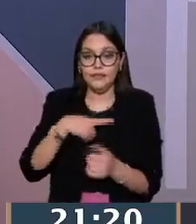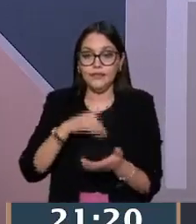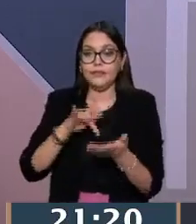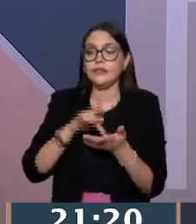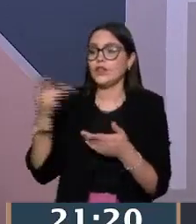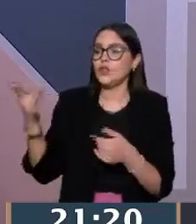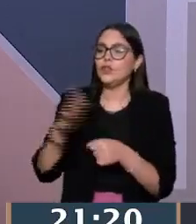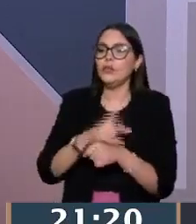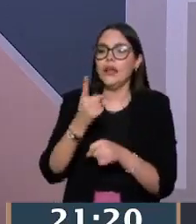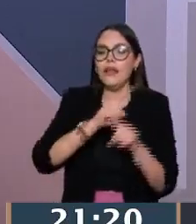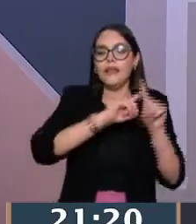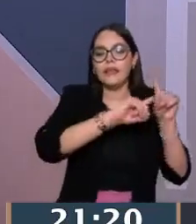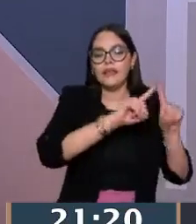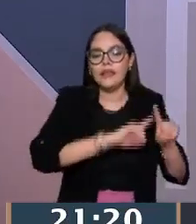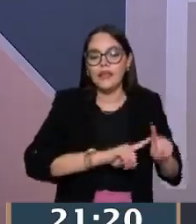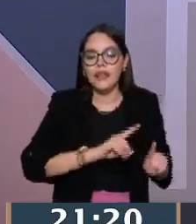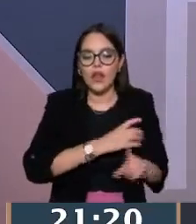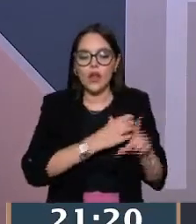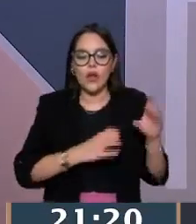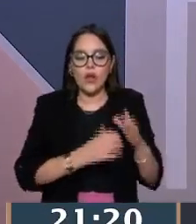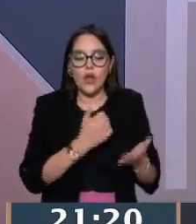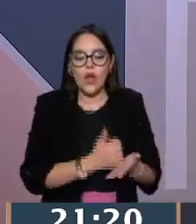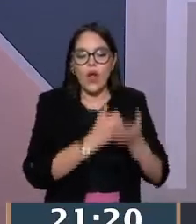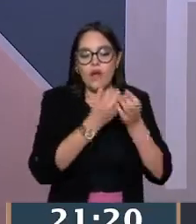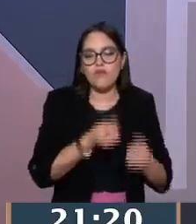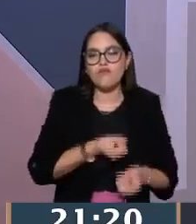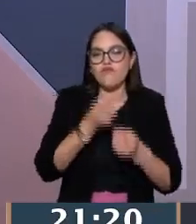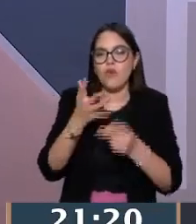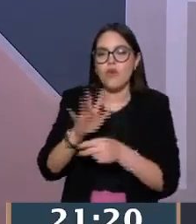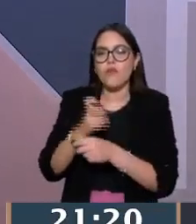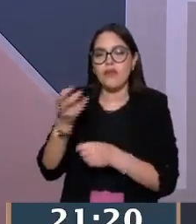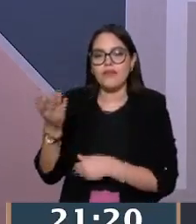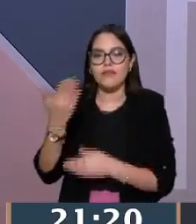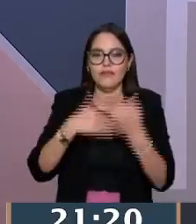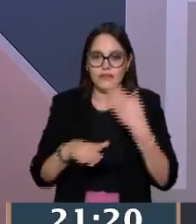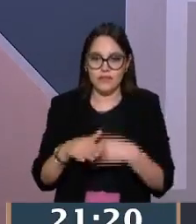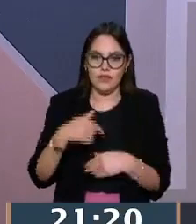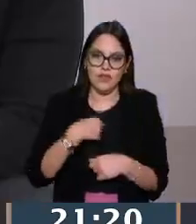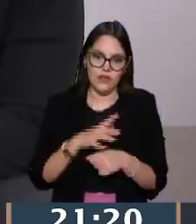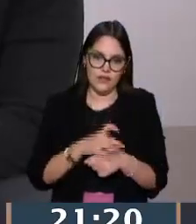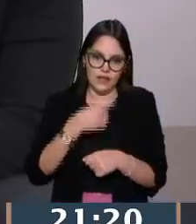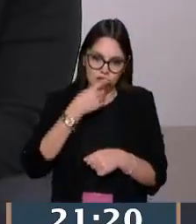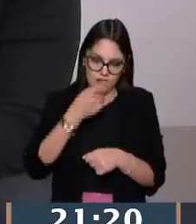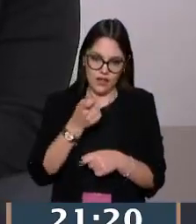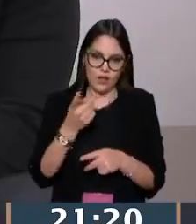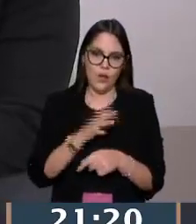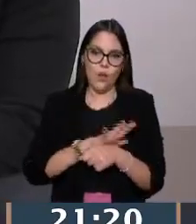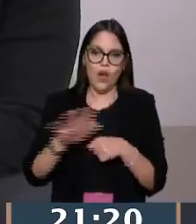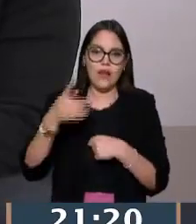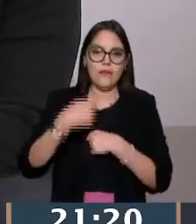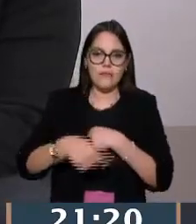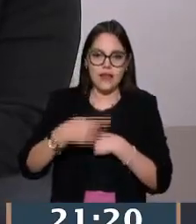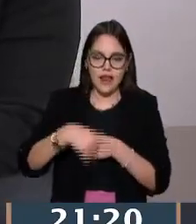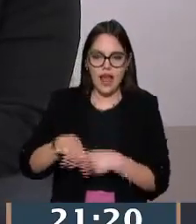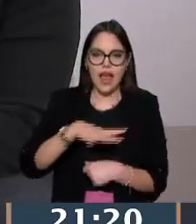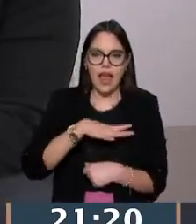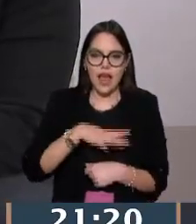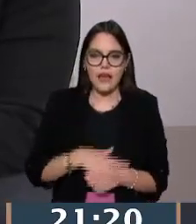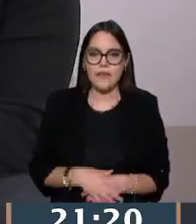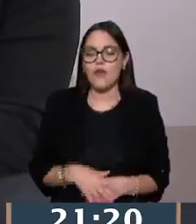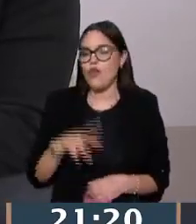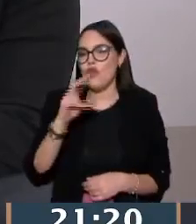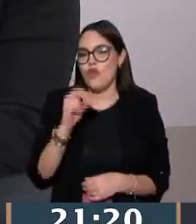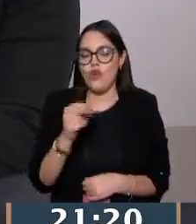serie de otros elementos que la estructura social les permitió. Y nada más déjame decirte cuál es el riesgo de esta meritocracia, que